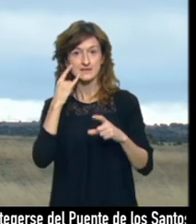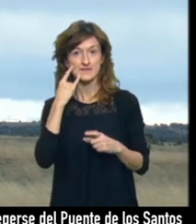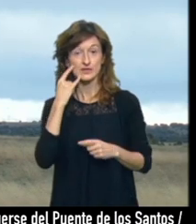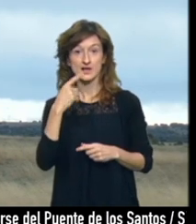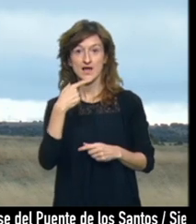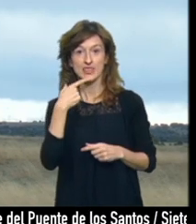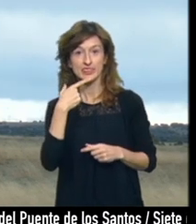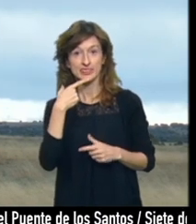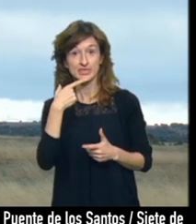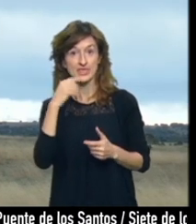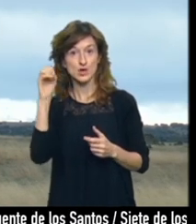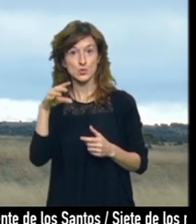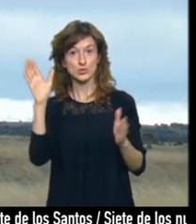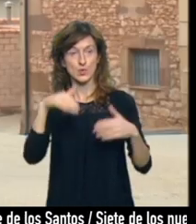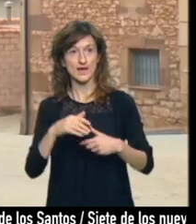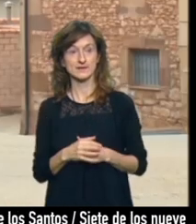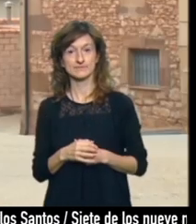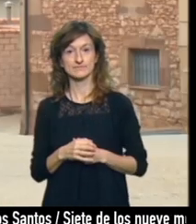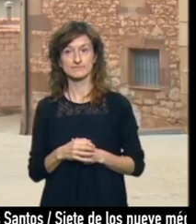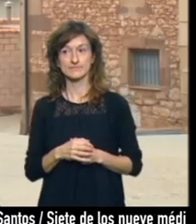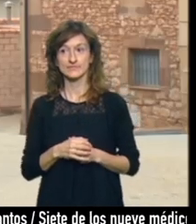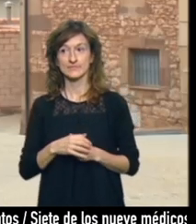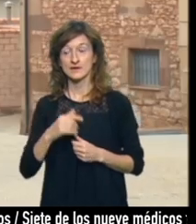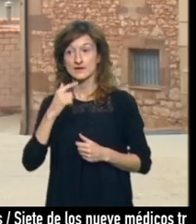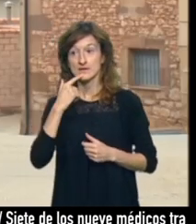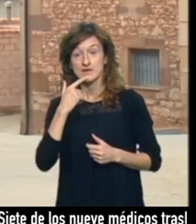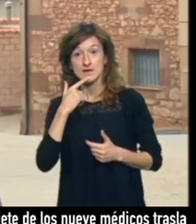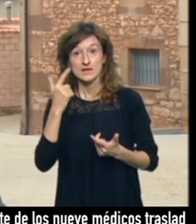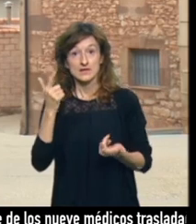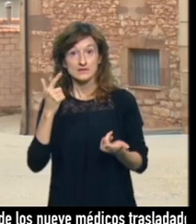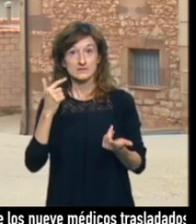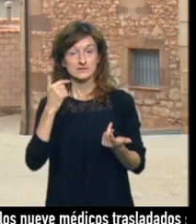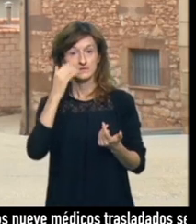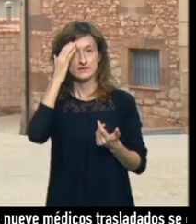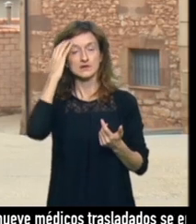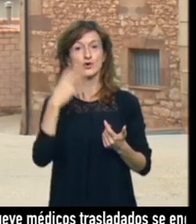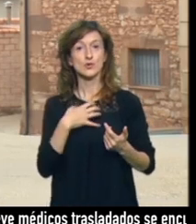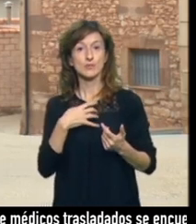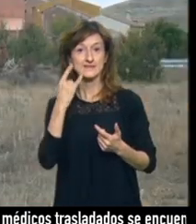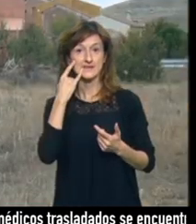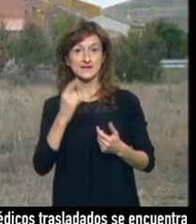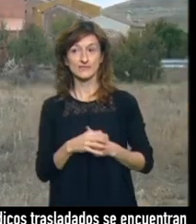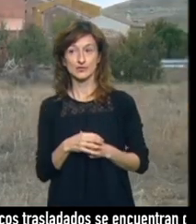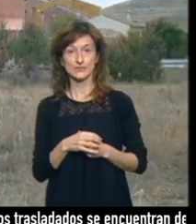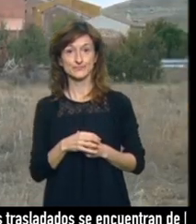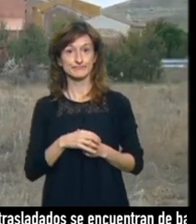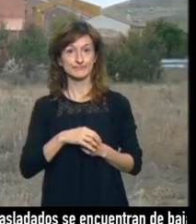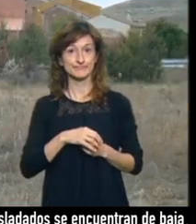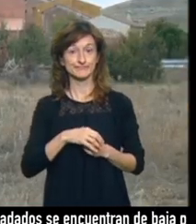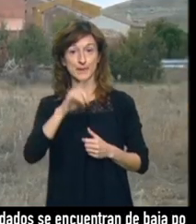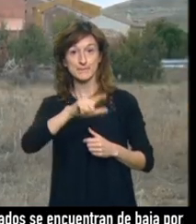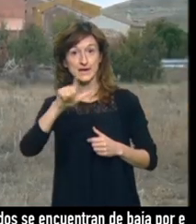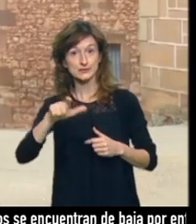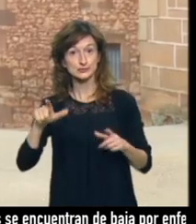dan luz, pero vamos, han llegado hasta decir, dice, hasta que no se muera alguien, no te podemos poner el teléfono. La gente, la verdad, que vendría mucho